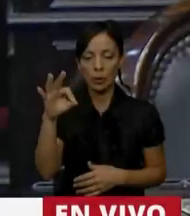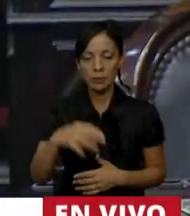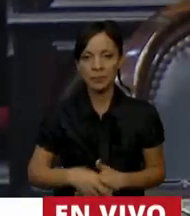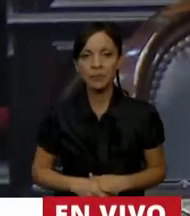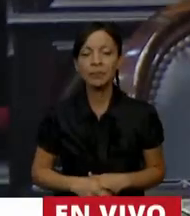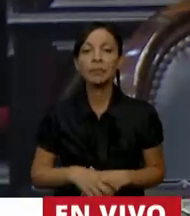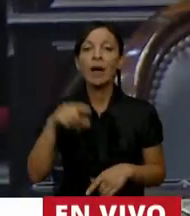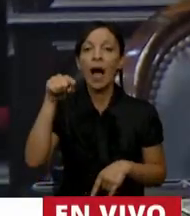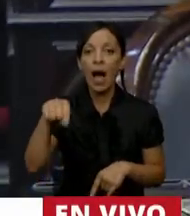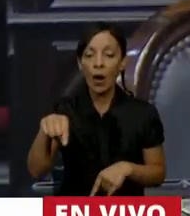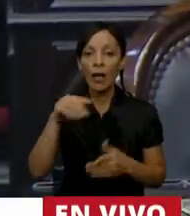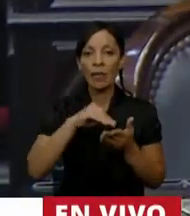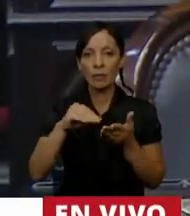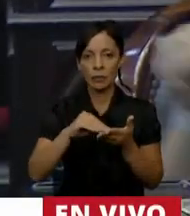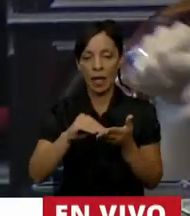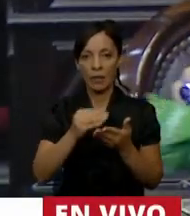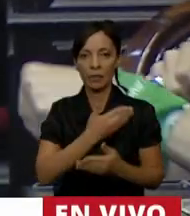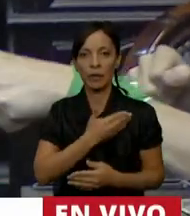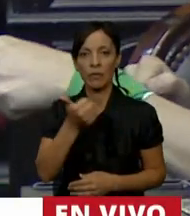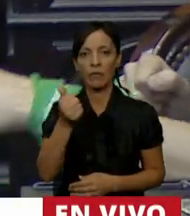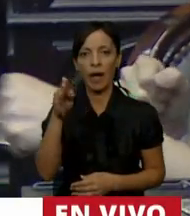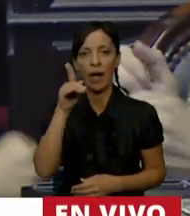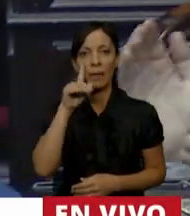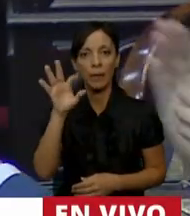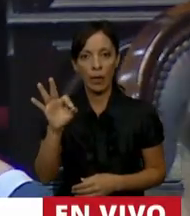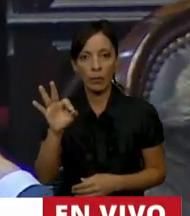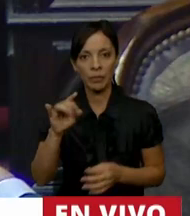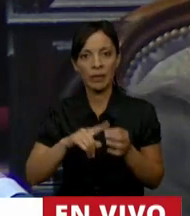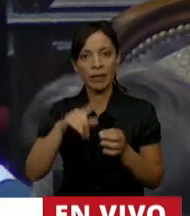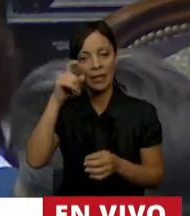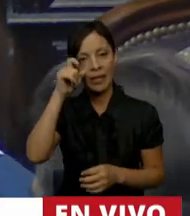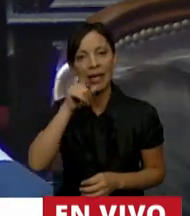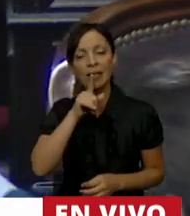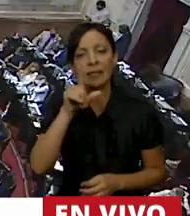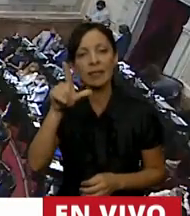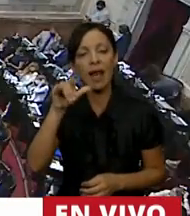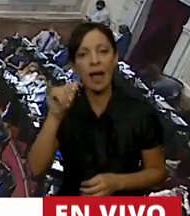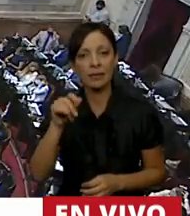En el uso de la palabra, el diputado Fabio José Quetglas.